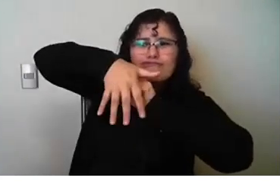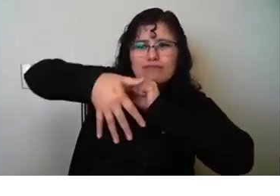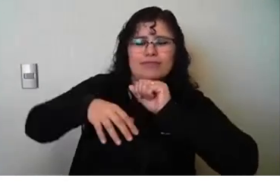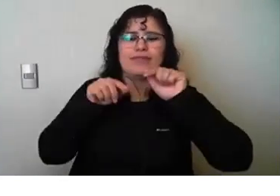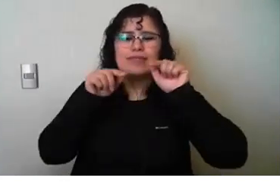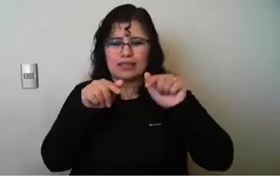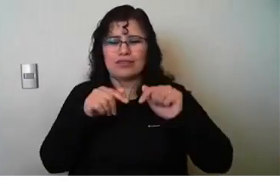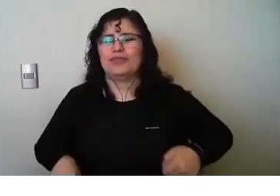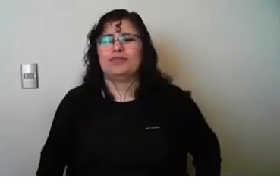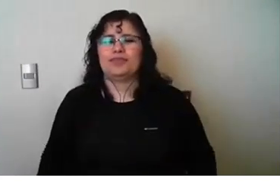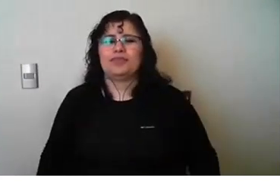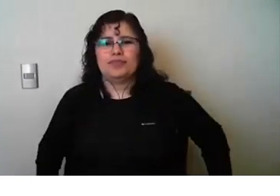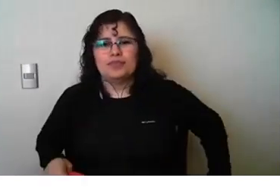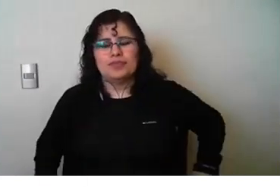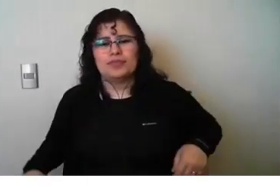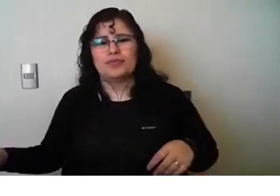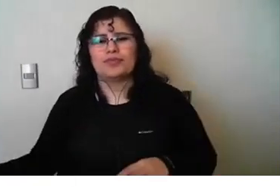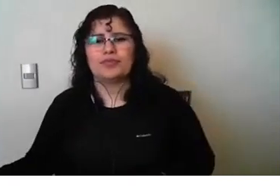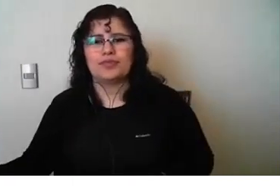punto.